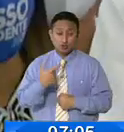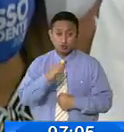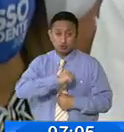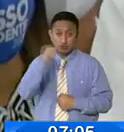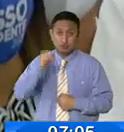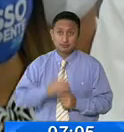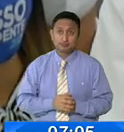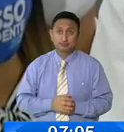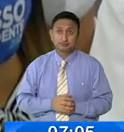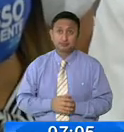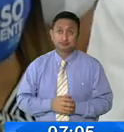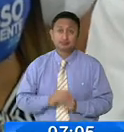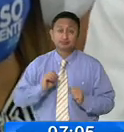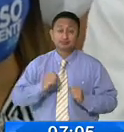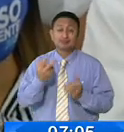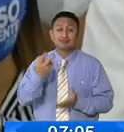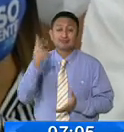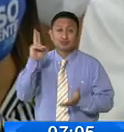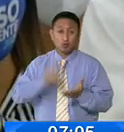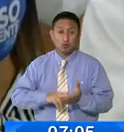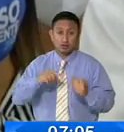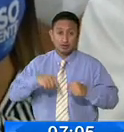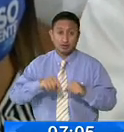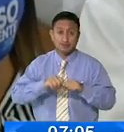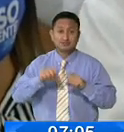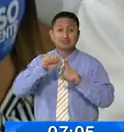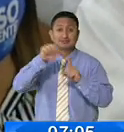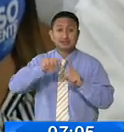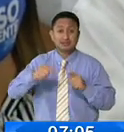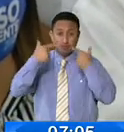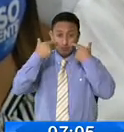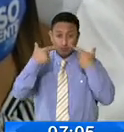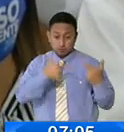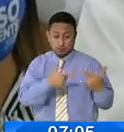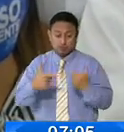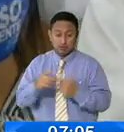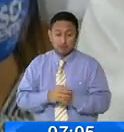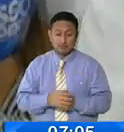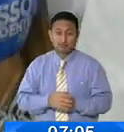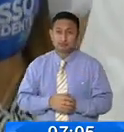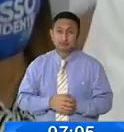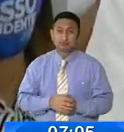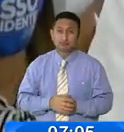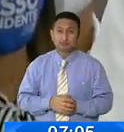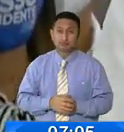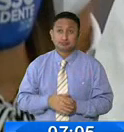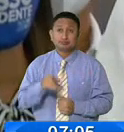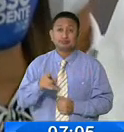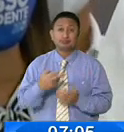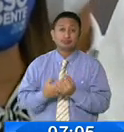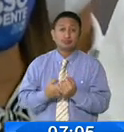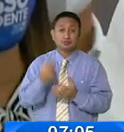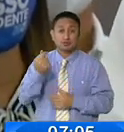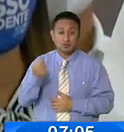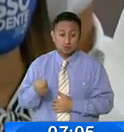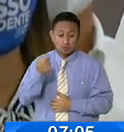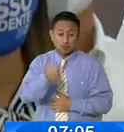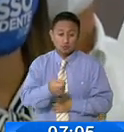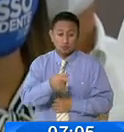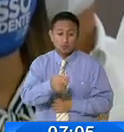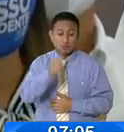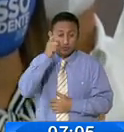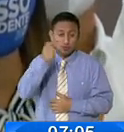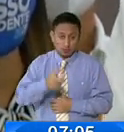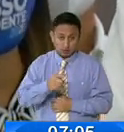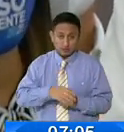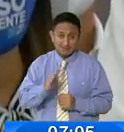Duplicar la cobertura del sistema de vigilancia de ojo de águila. Recursos económicos para que la fiscalía